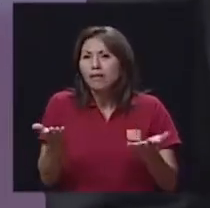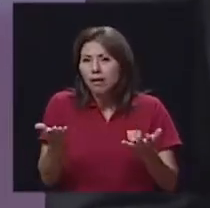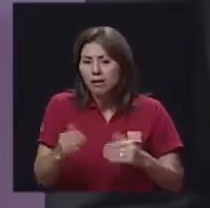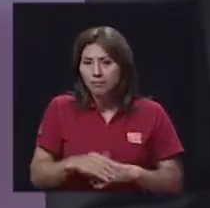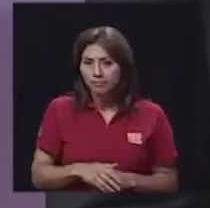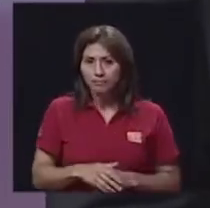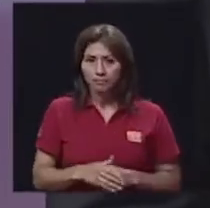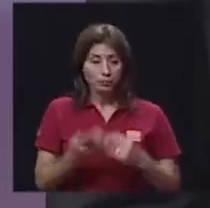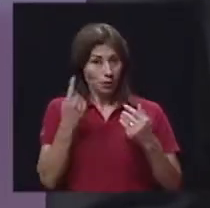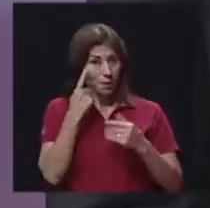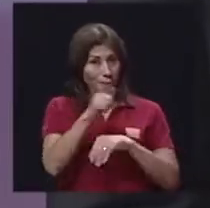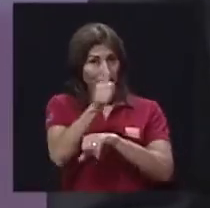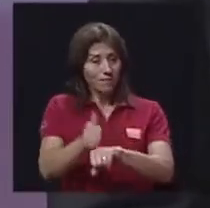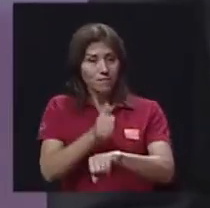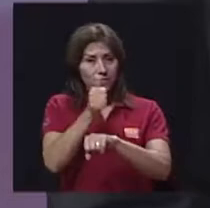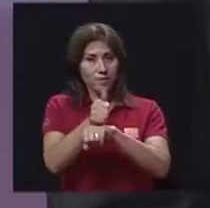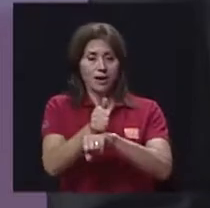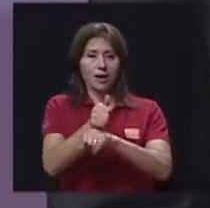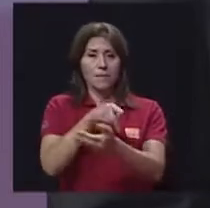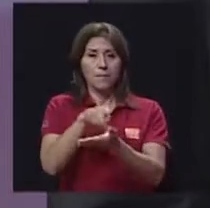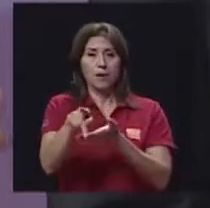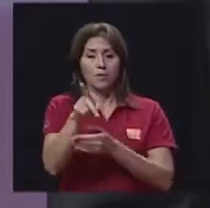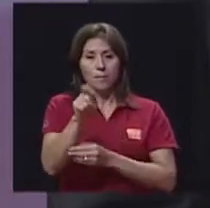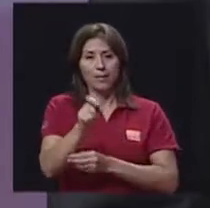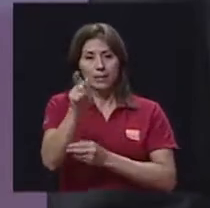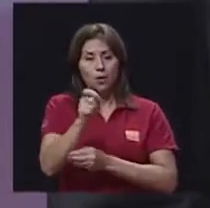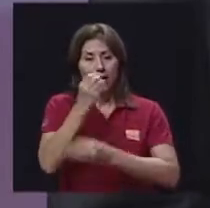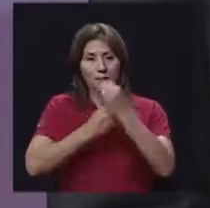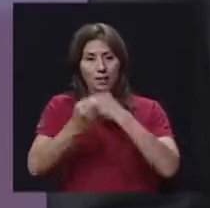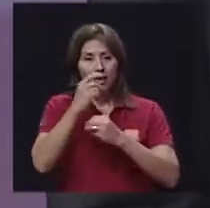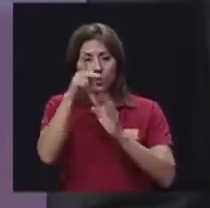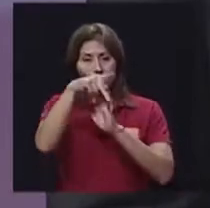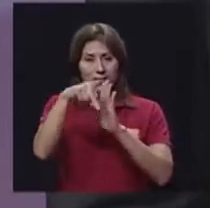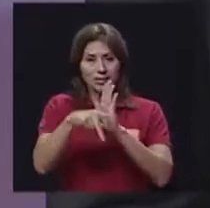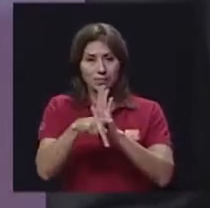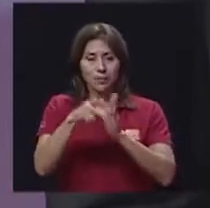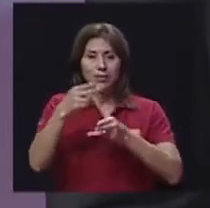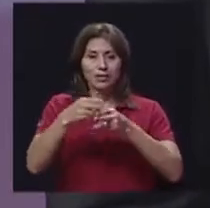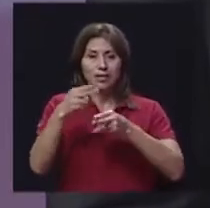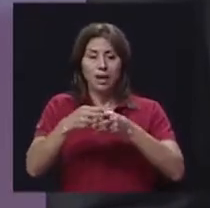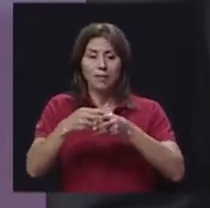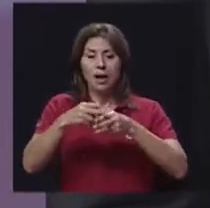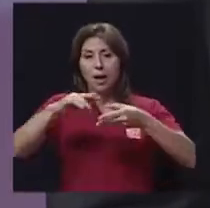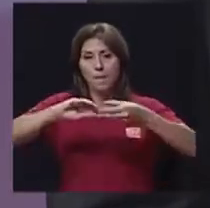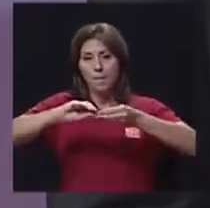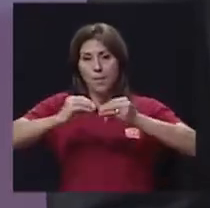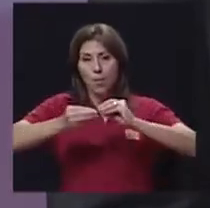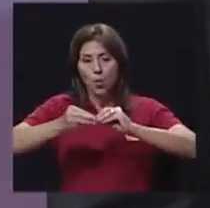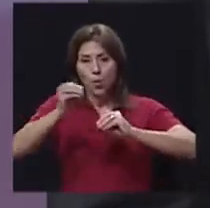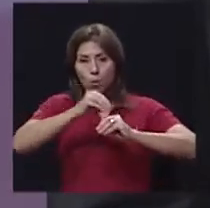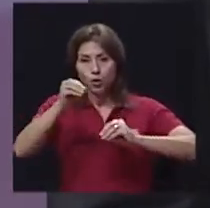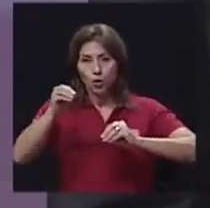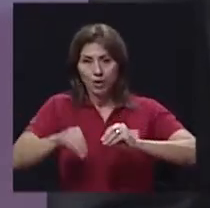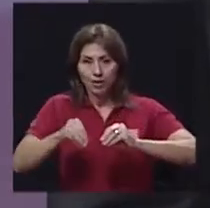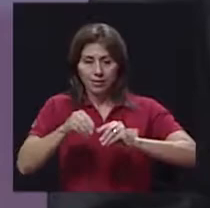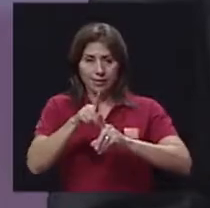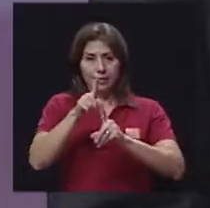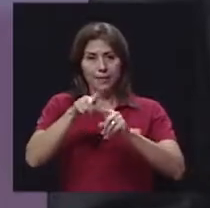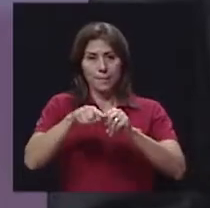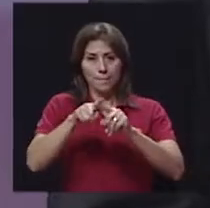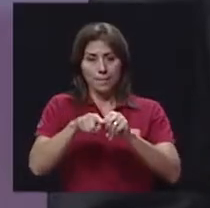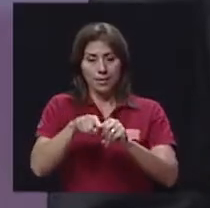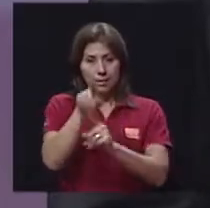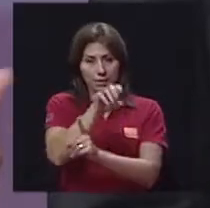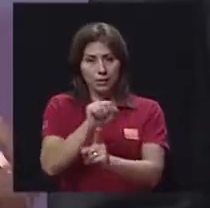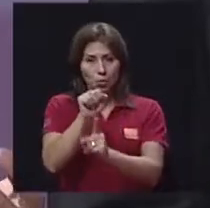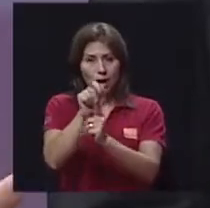principio para fijar las pensiones alimentarias, que es el principio de proporcionalidad. Eso va a depender del caso concreto.